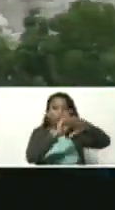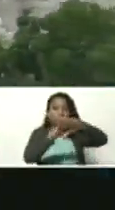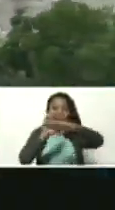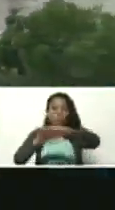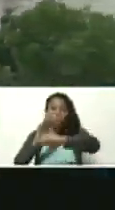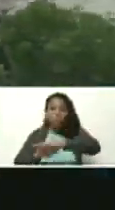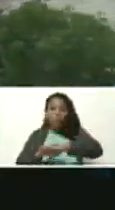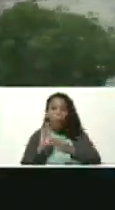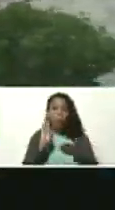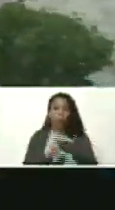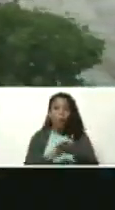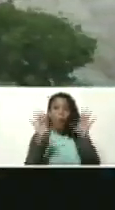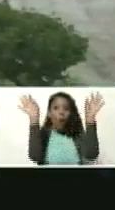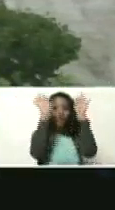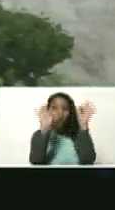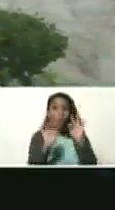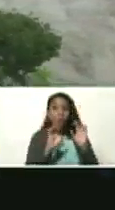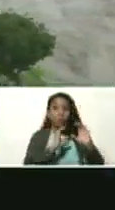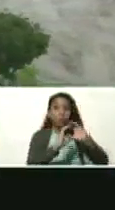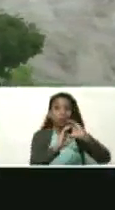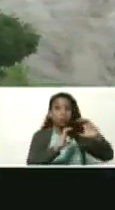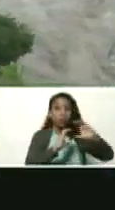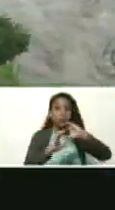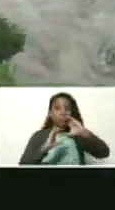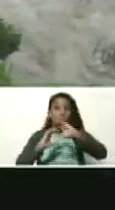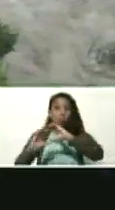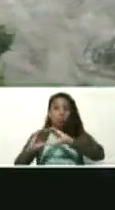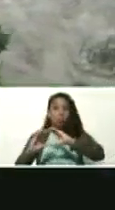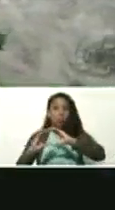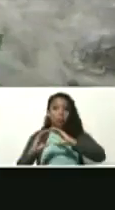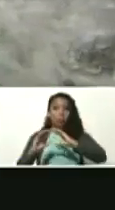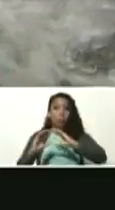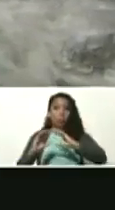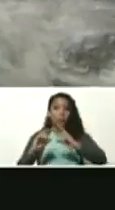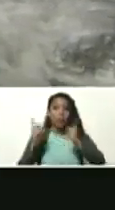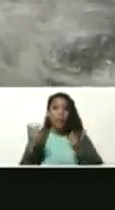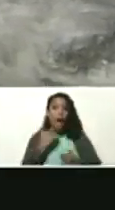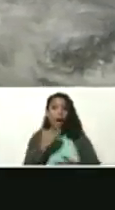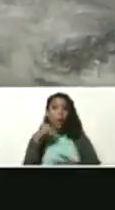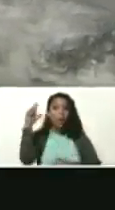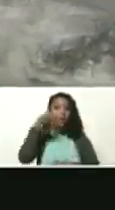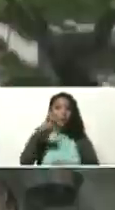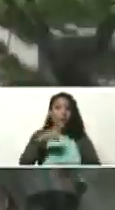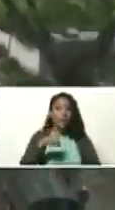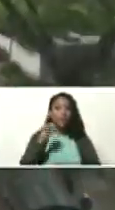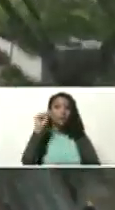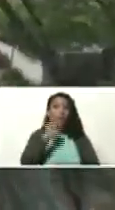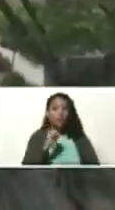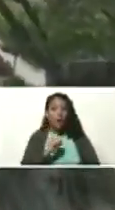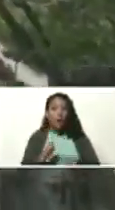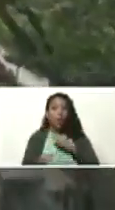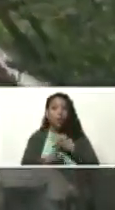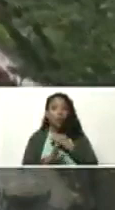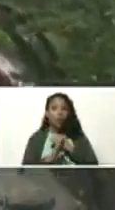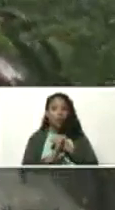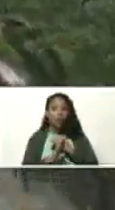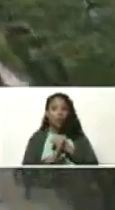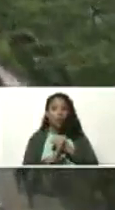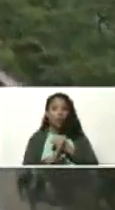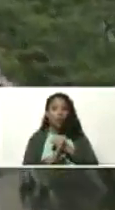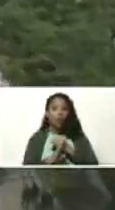y estableciendo mecanismos de comunicación apropiados de ser necesario si tuviésemos que...